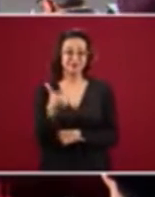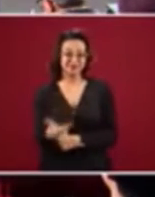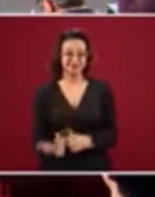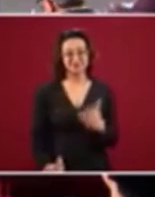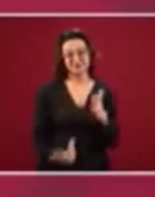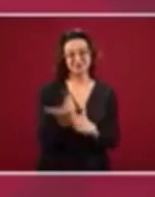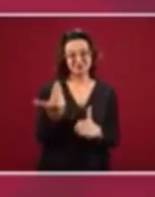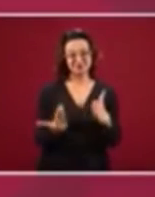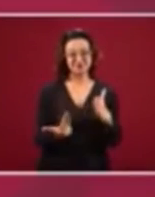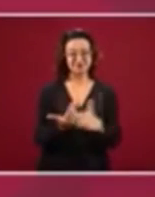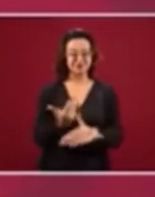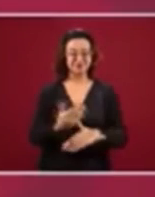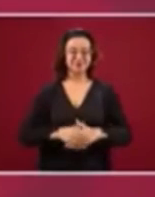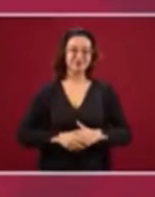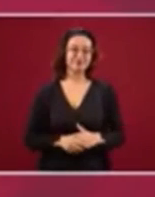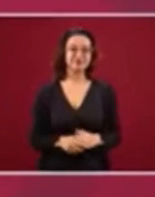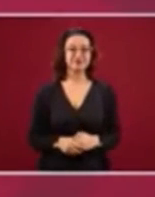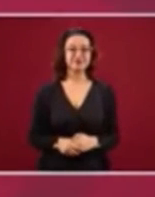Vamos a